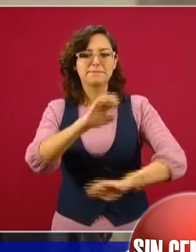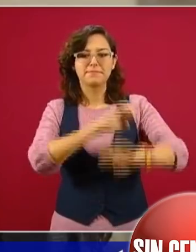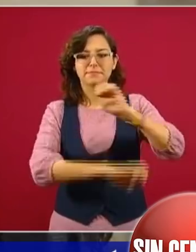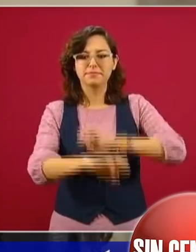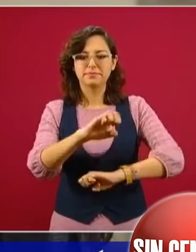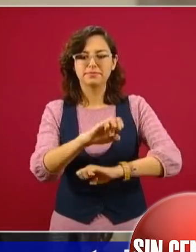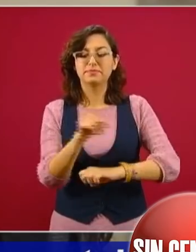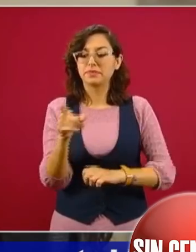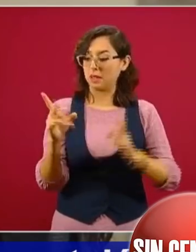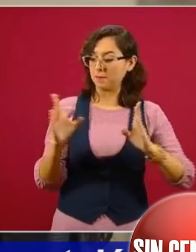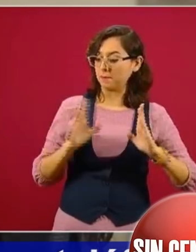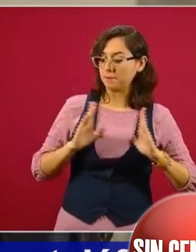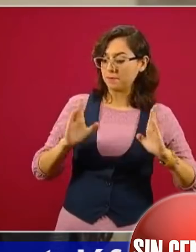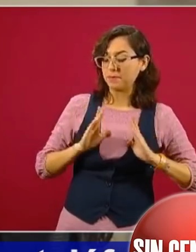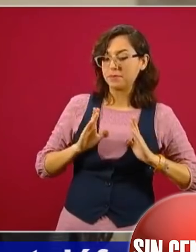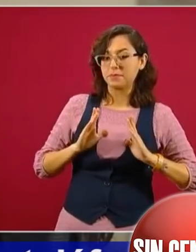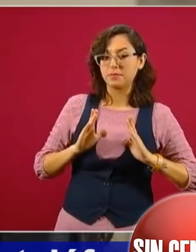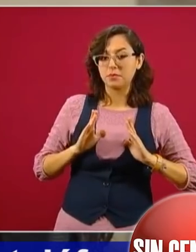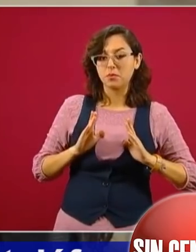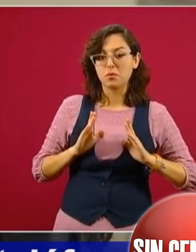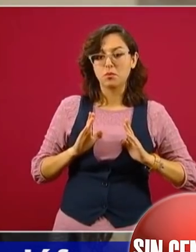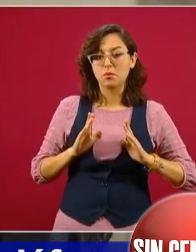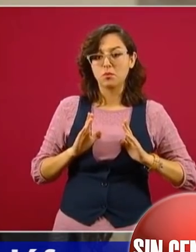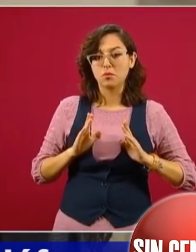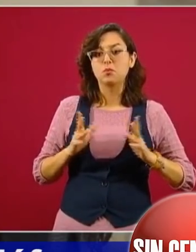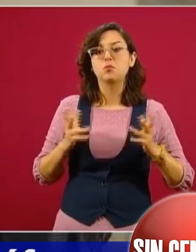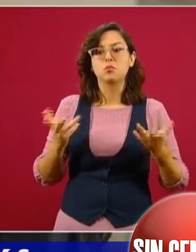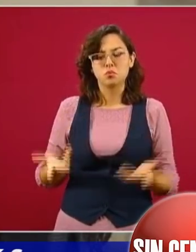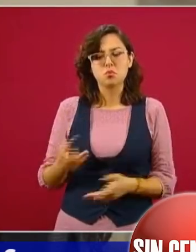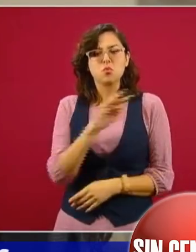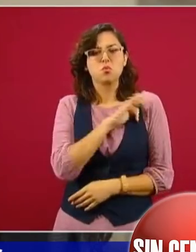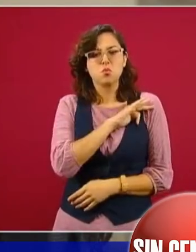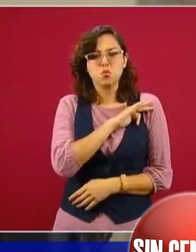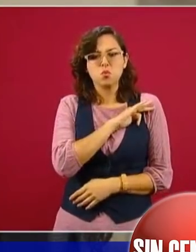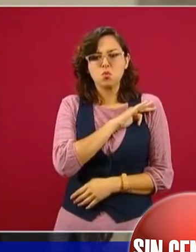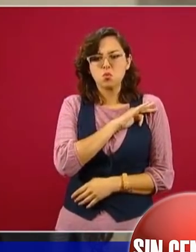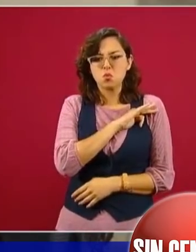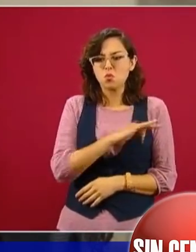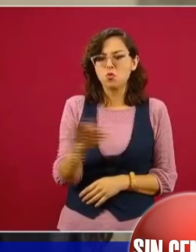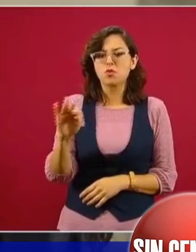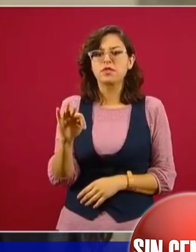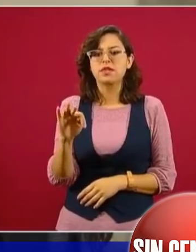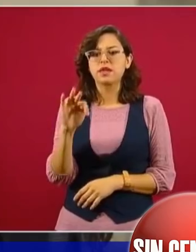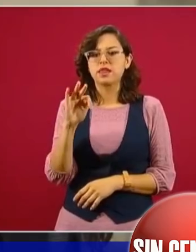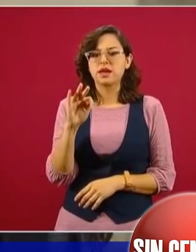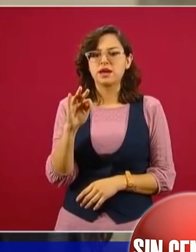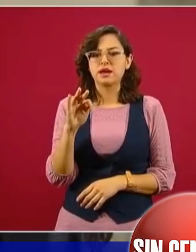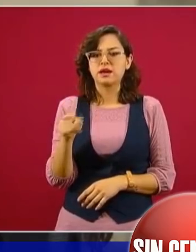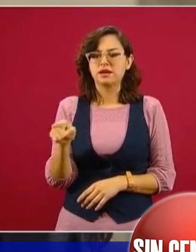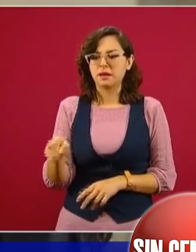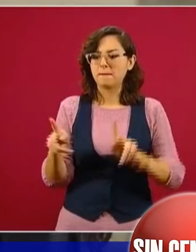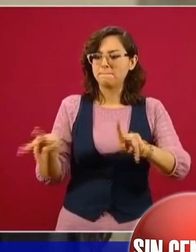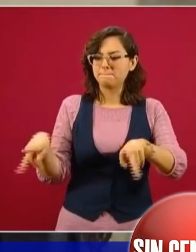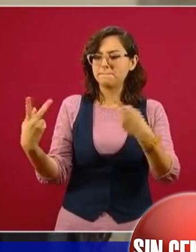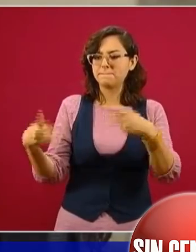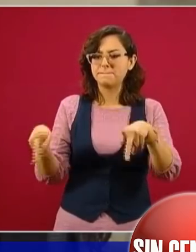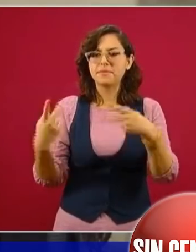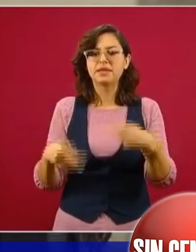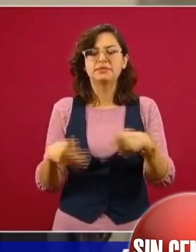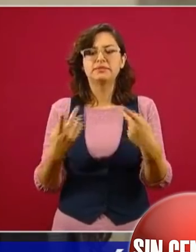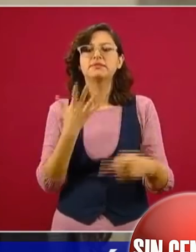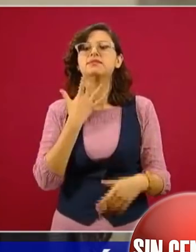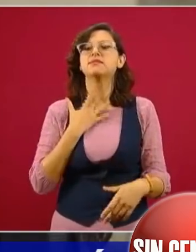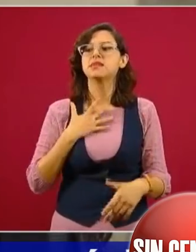de que el ejército mexicano tomara bien empezar a hacer otra actividad, que es la venta de combustibles? Puesto